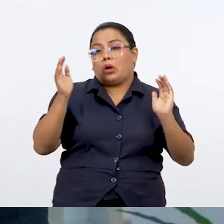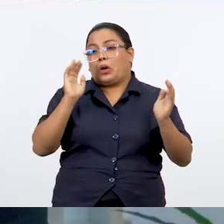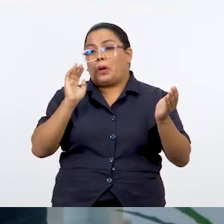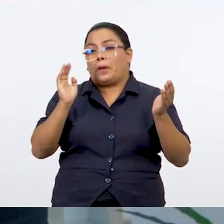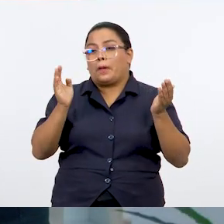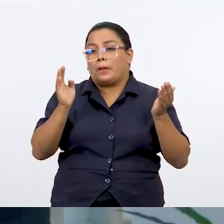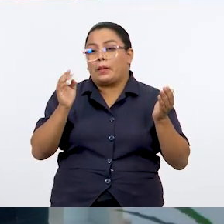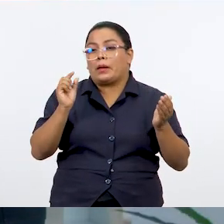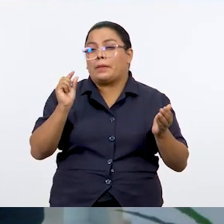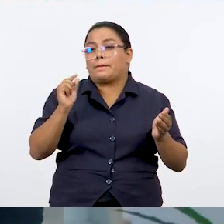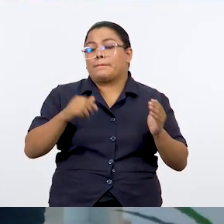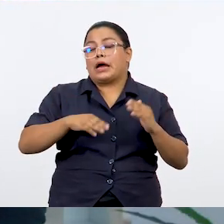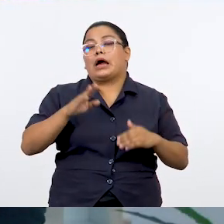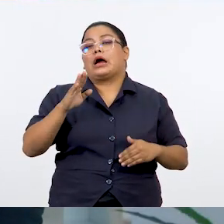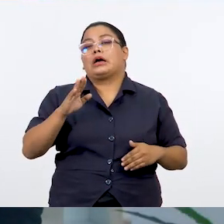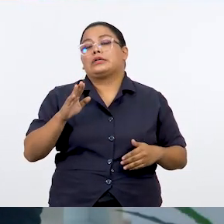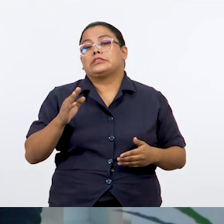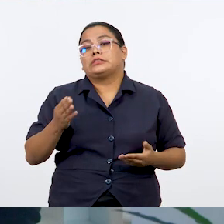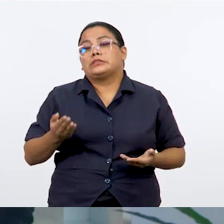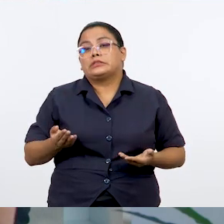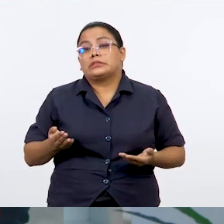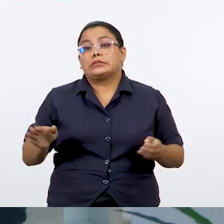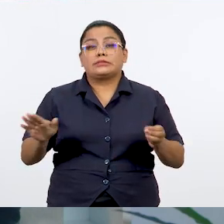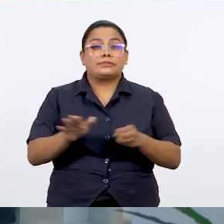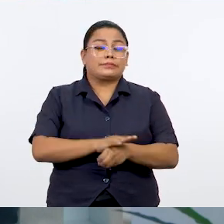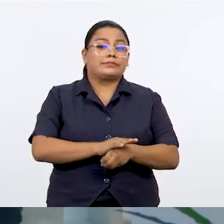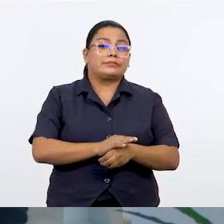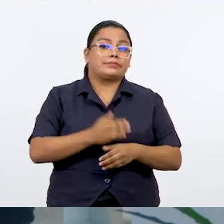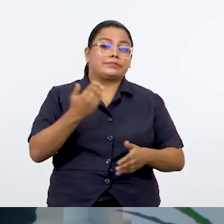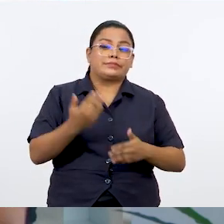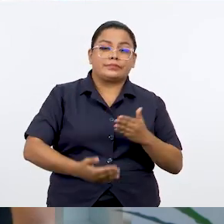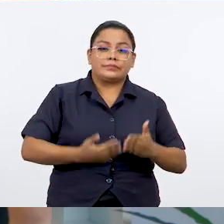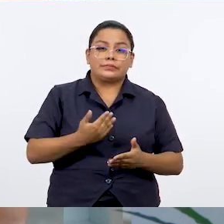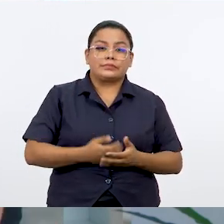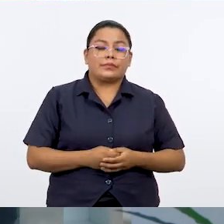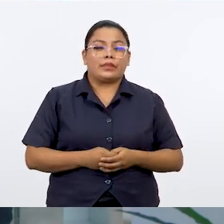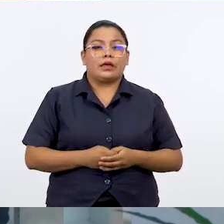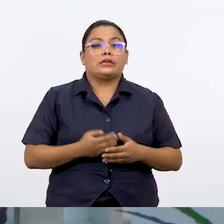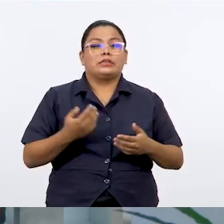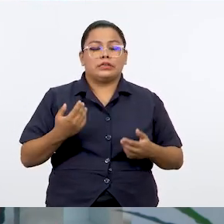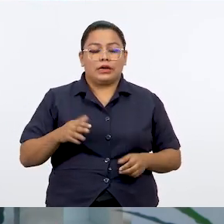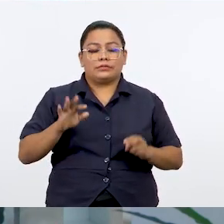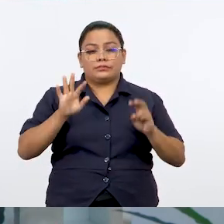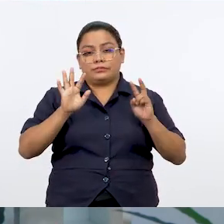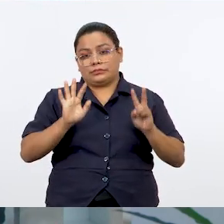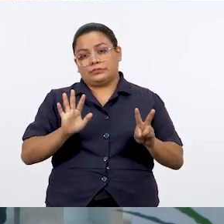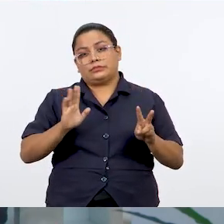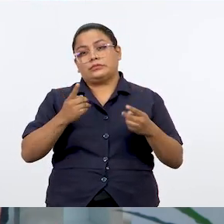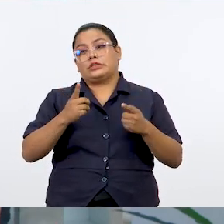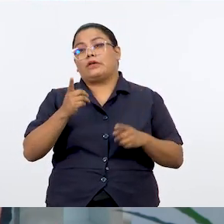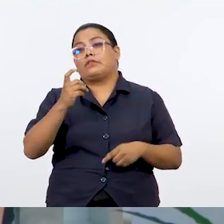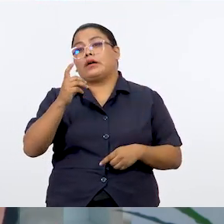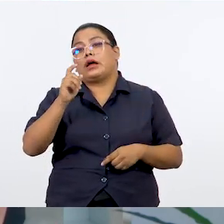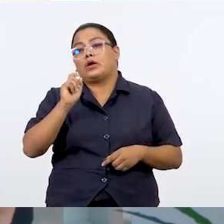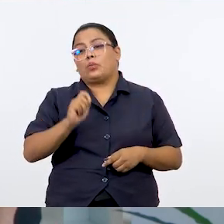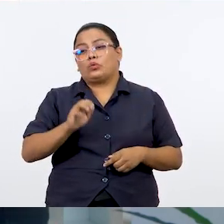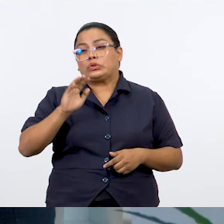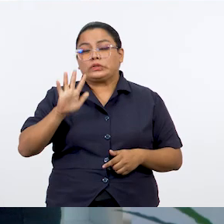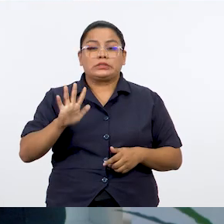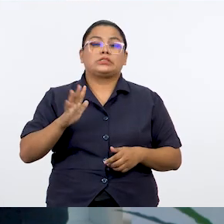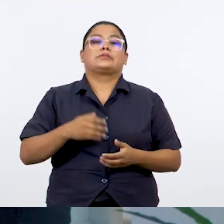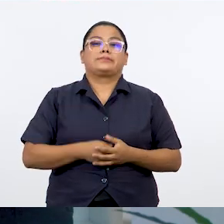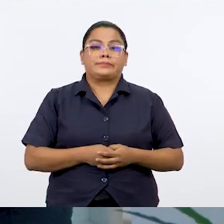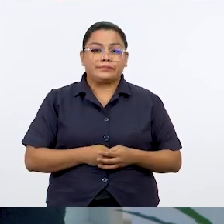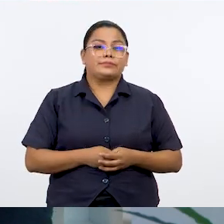a sobrar o no. Me parece. Bien, hay que completar el proceso. Habíamos llegado hasta acá, pero aún nos hace falta bajar la